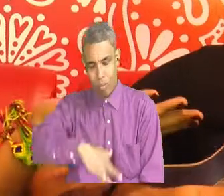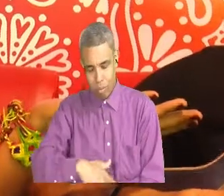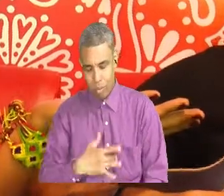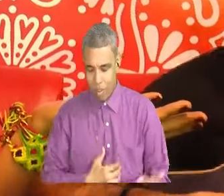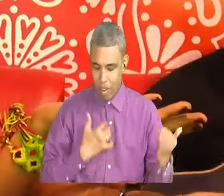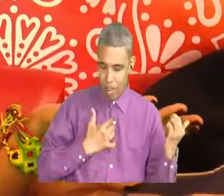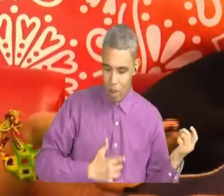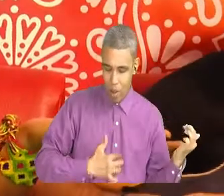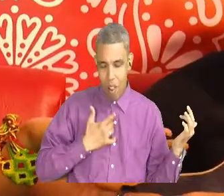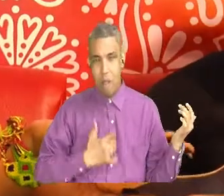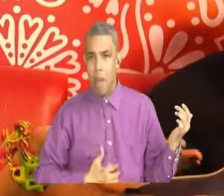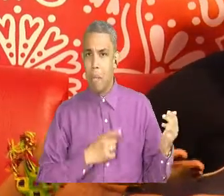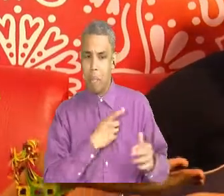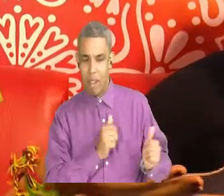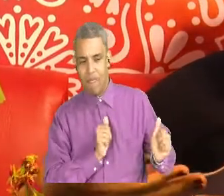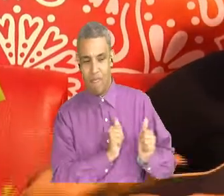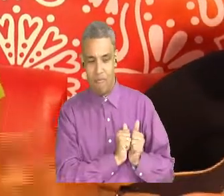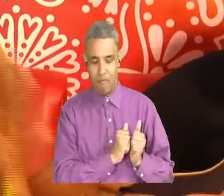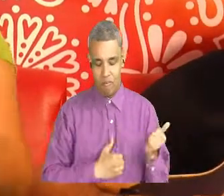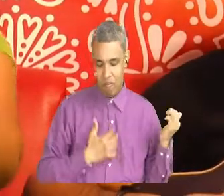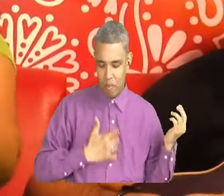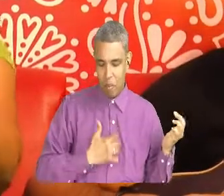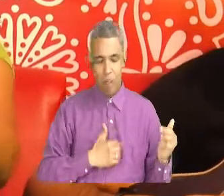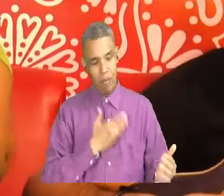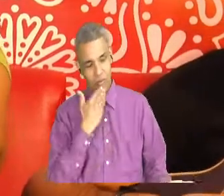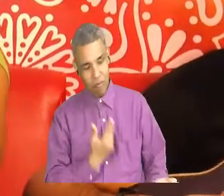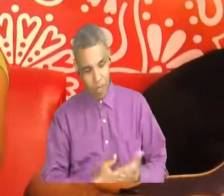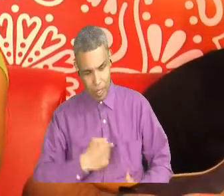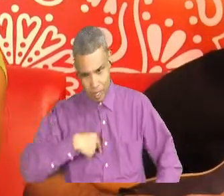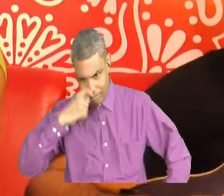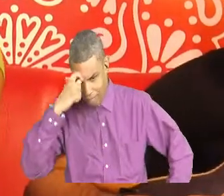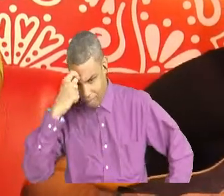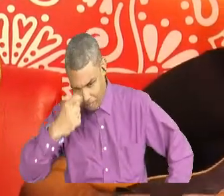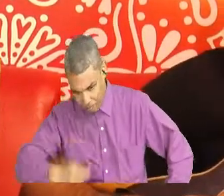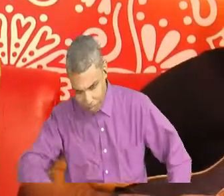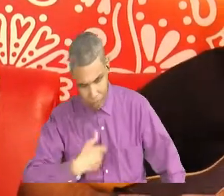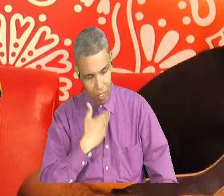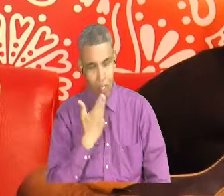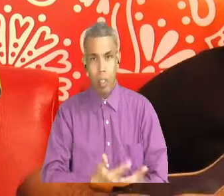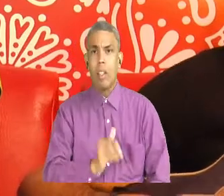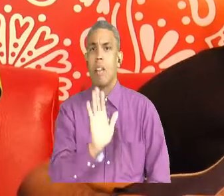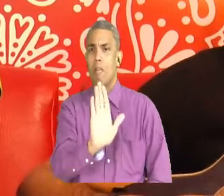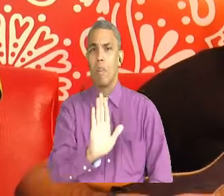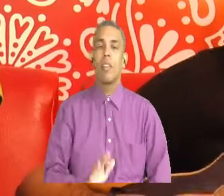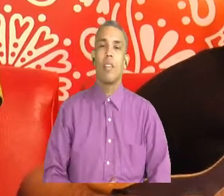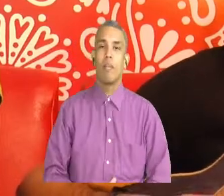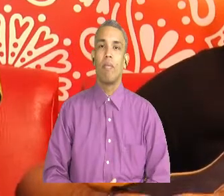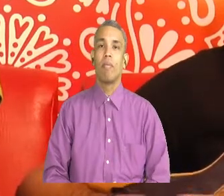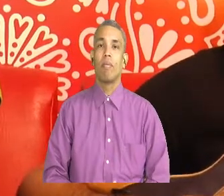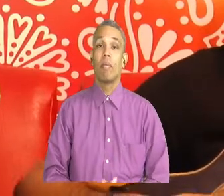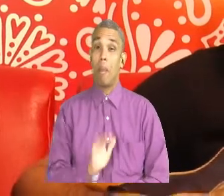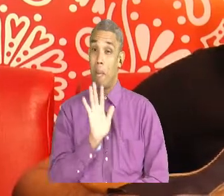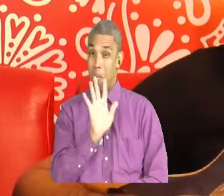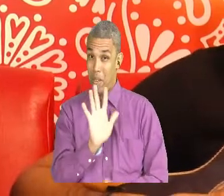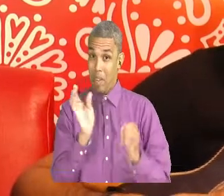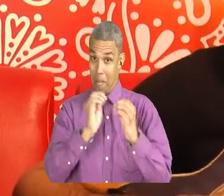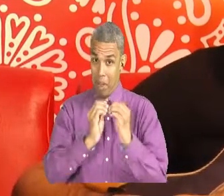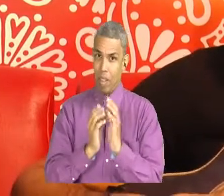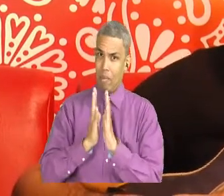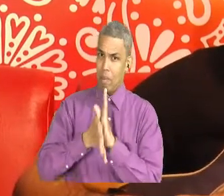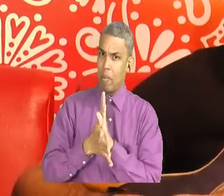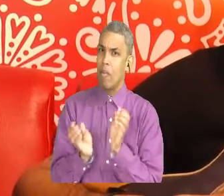haber cantado conmigo también. Gracias, caballero. Y ustedes quédense ahí quieticos, no se muevan, porque ya saben que venimos con nuestra